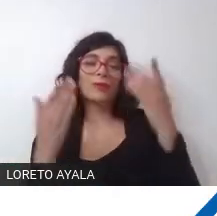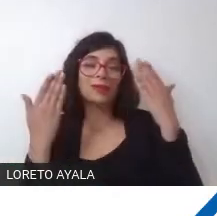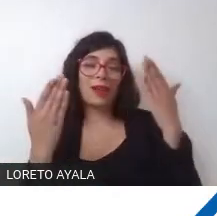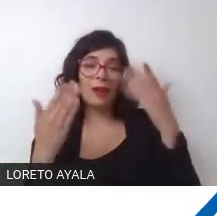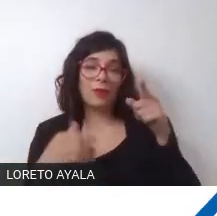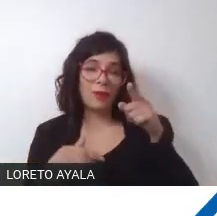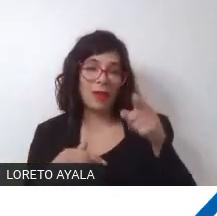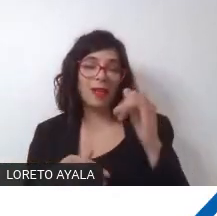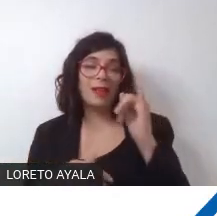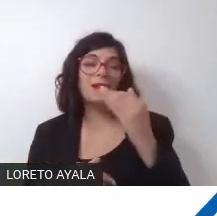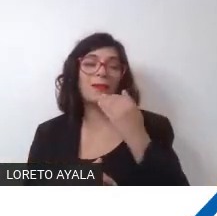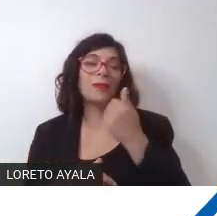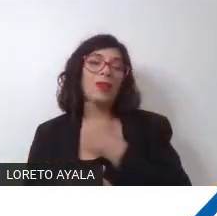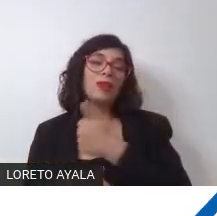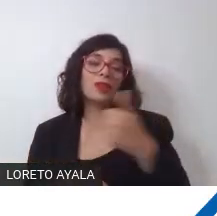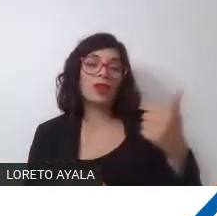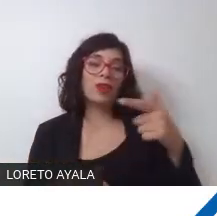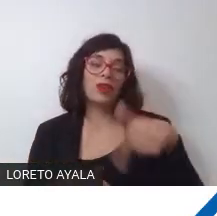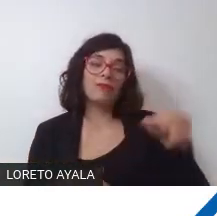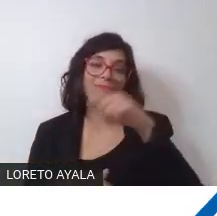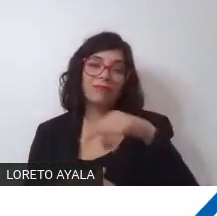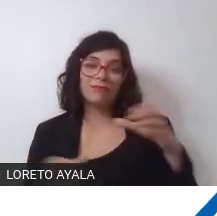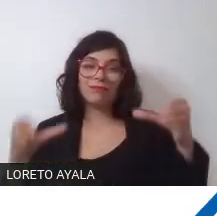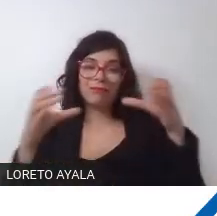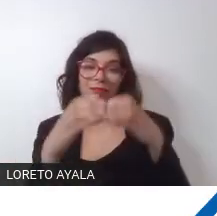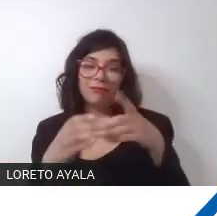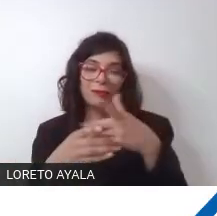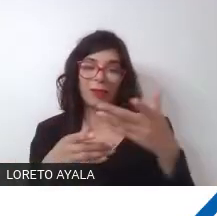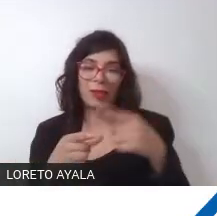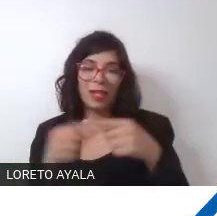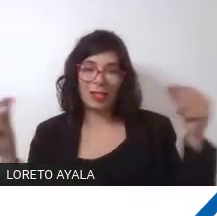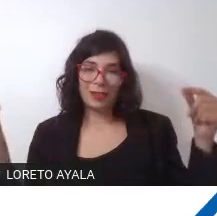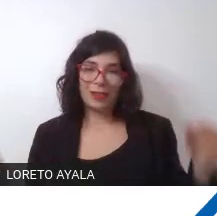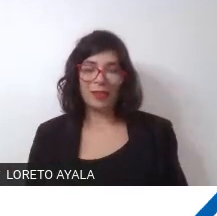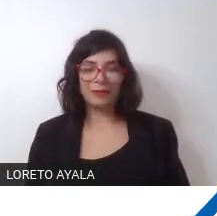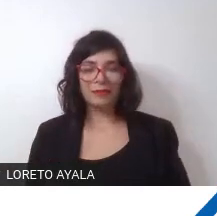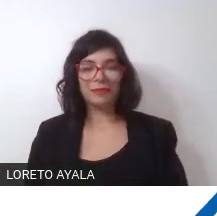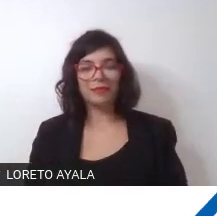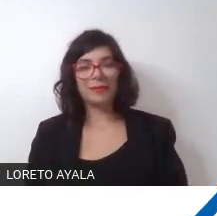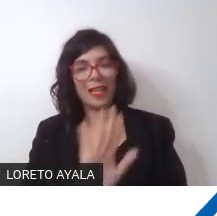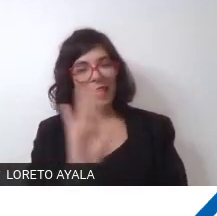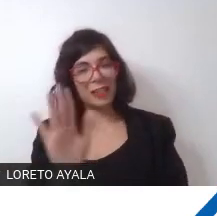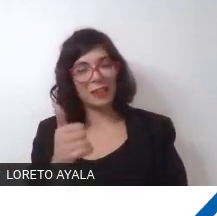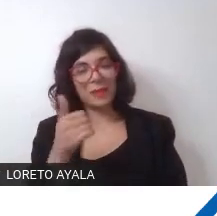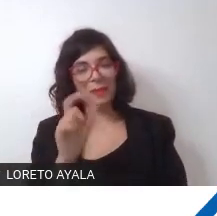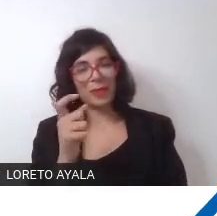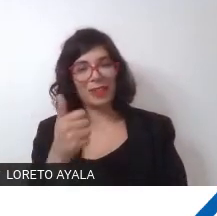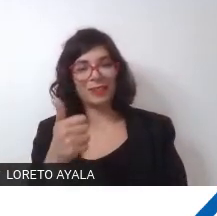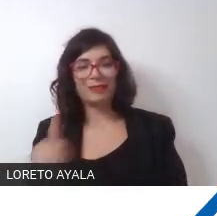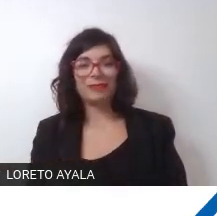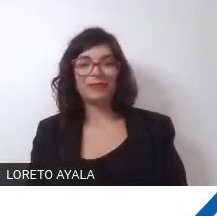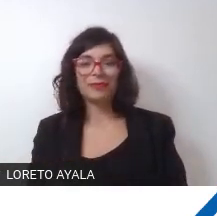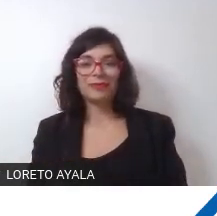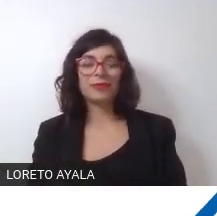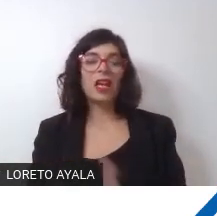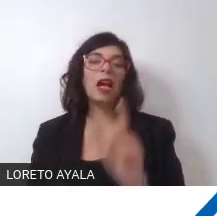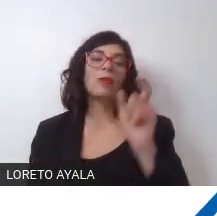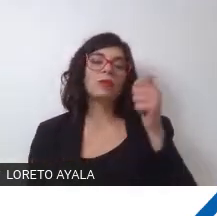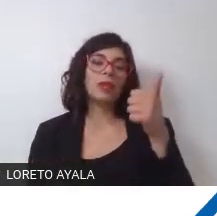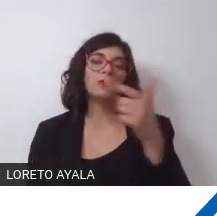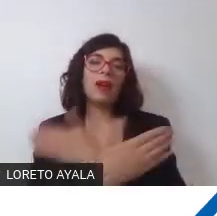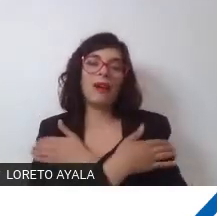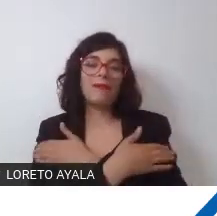los colegas de la región Arica y Parinacota y a nivel nacional. Eso, estimado. Gracias, Leonidas. Muy amable y te mando un